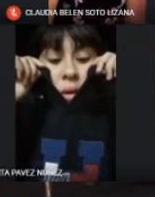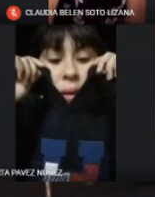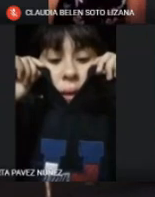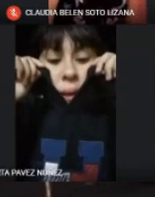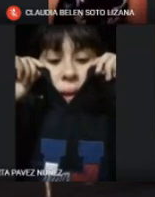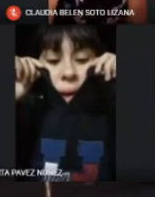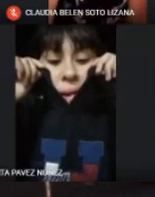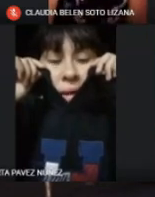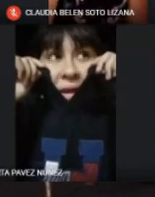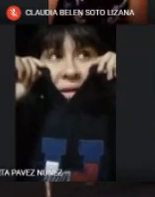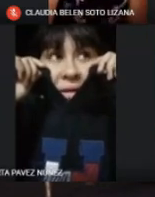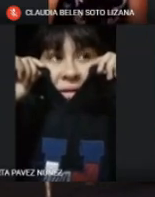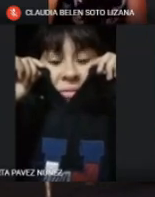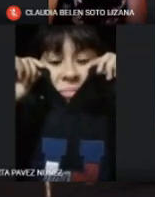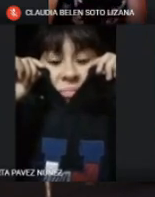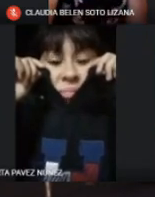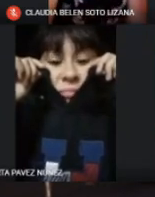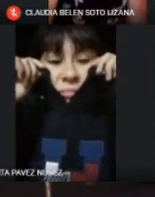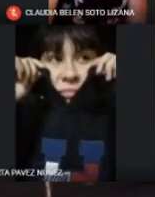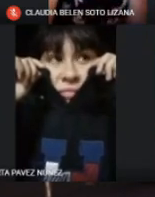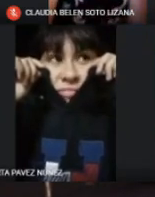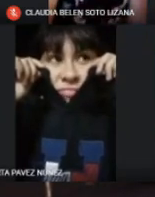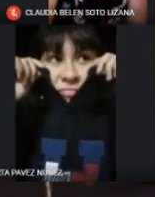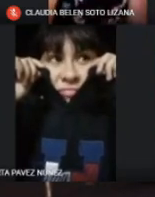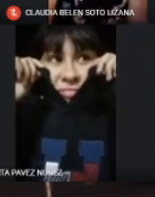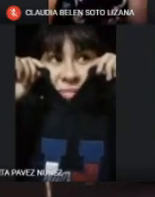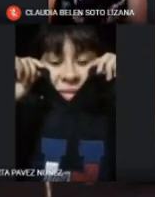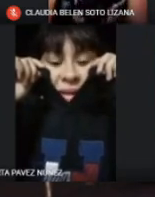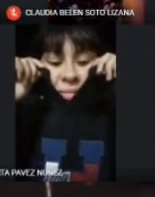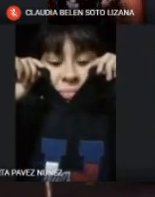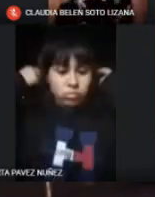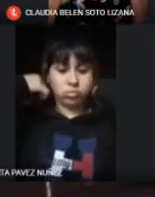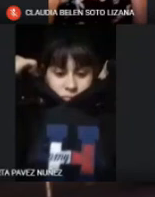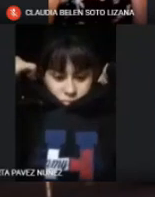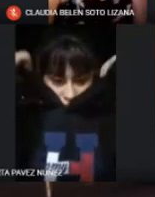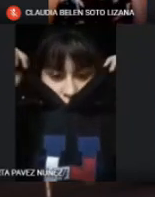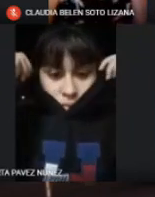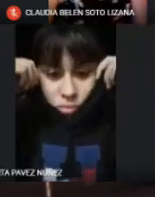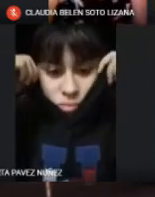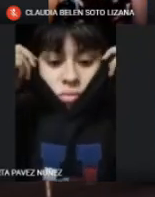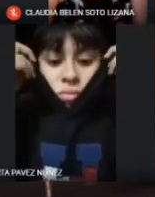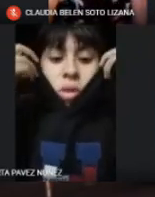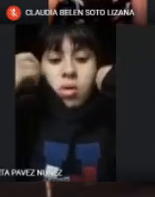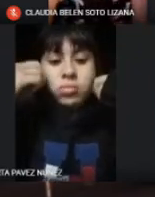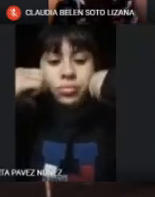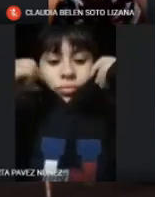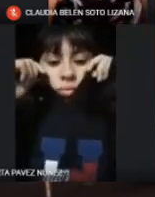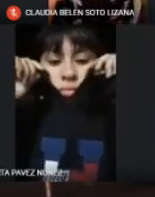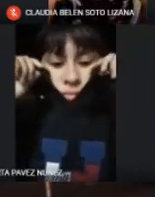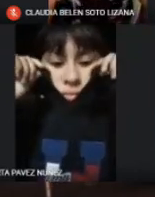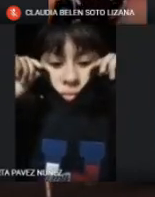propia de querer siempre ser mejores personas. A veces podemos avanzar